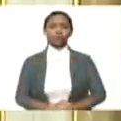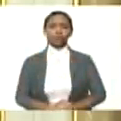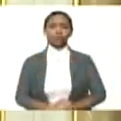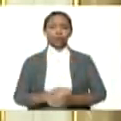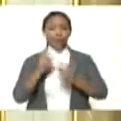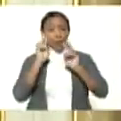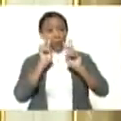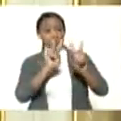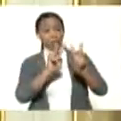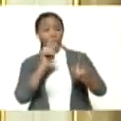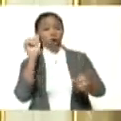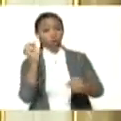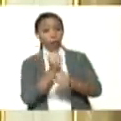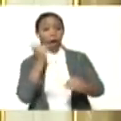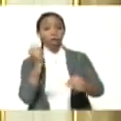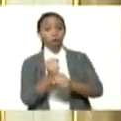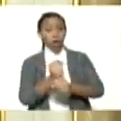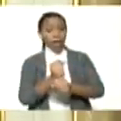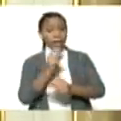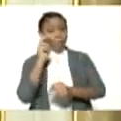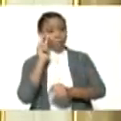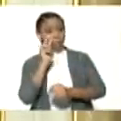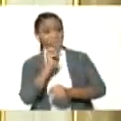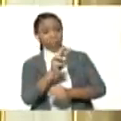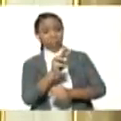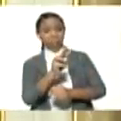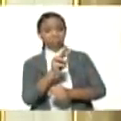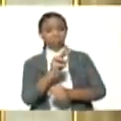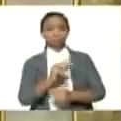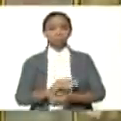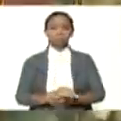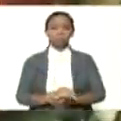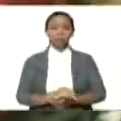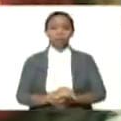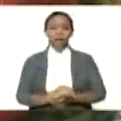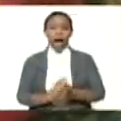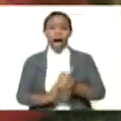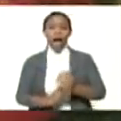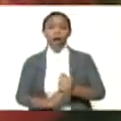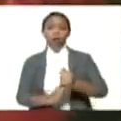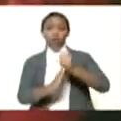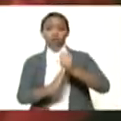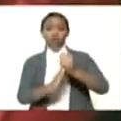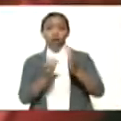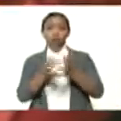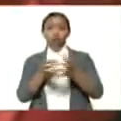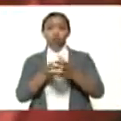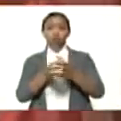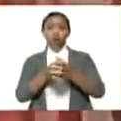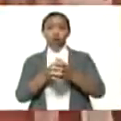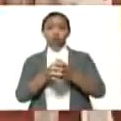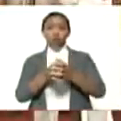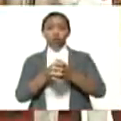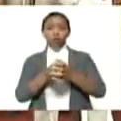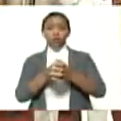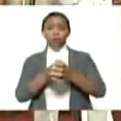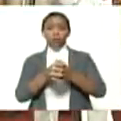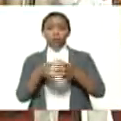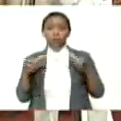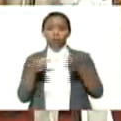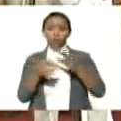Vimos a los trabajadores, a las trabajadoras, a los dirigentes sindicales, hoy los